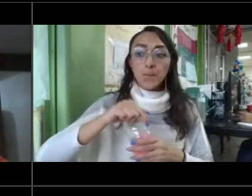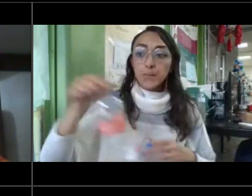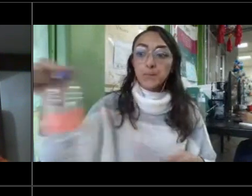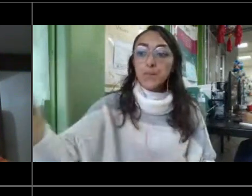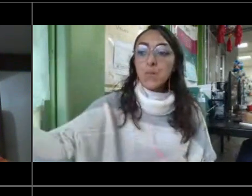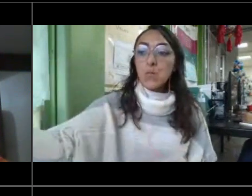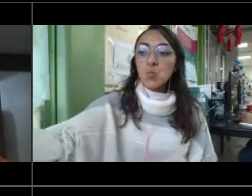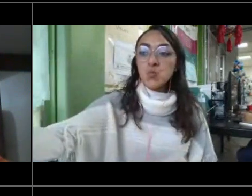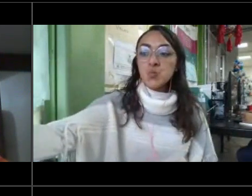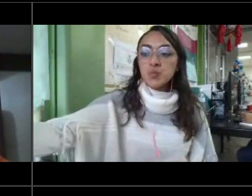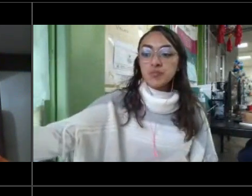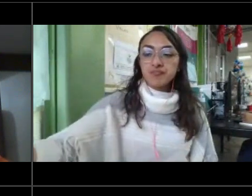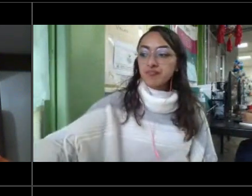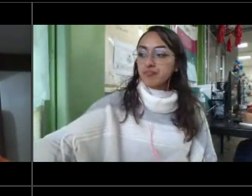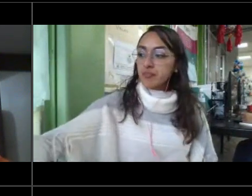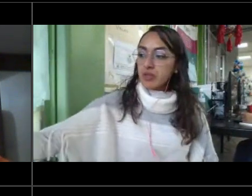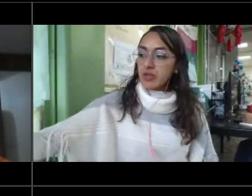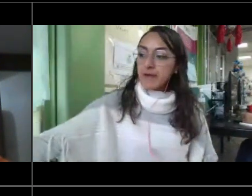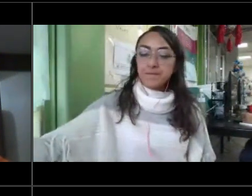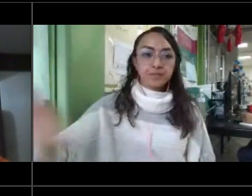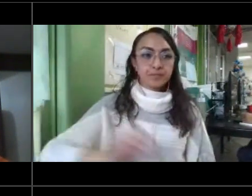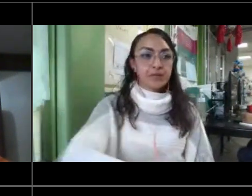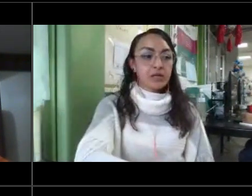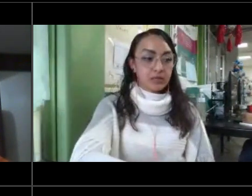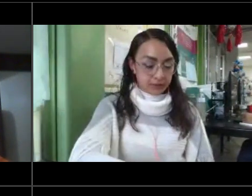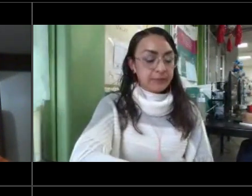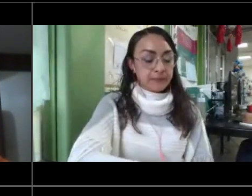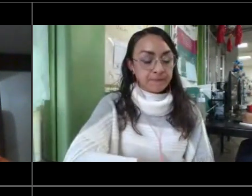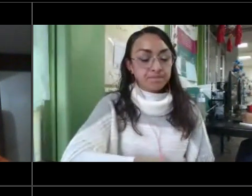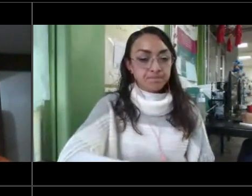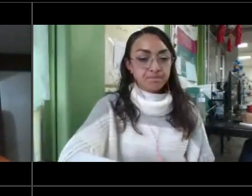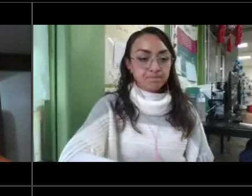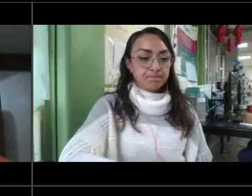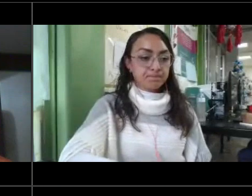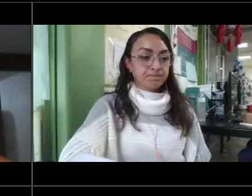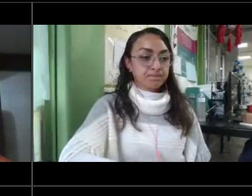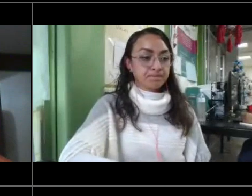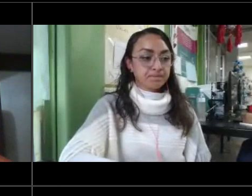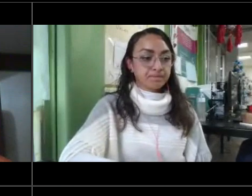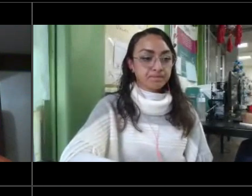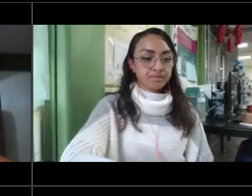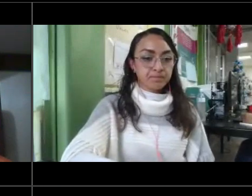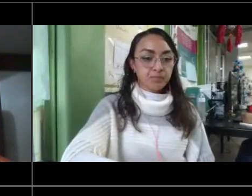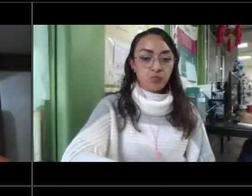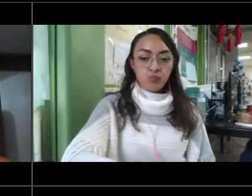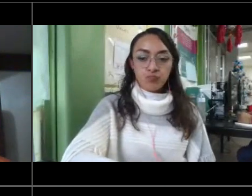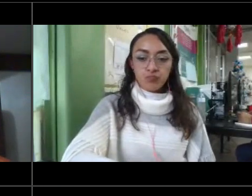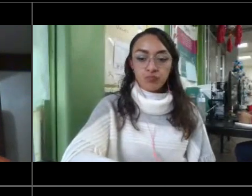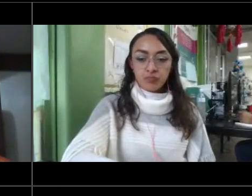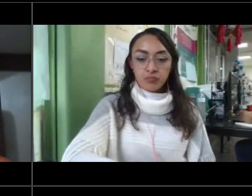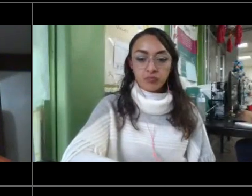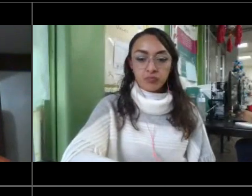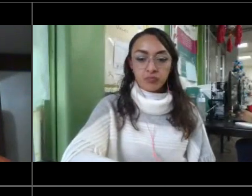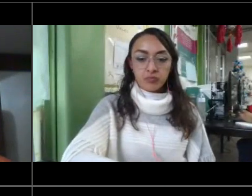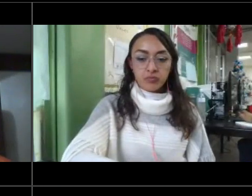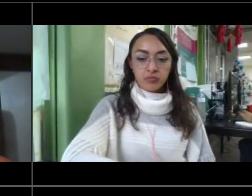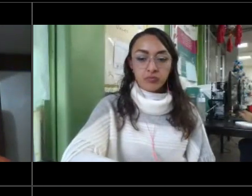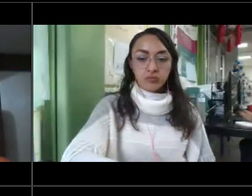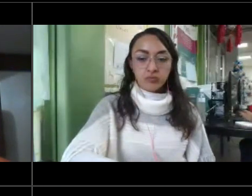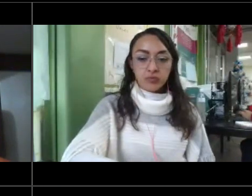inicializadas, esas me sirven para enseñarle a escribir. Pero cuando yo hable con alguien, ¿qué tipo de